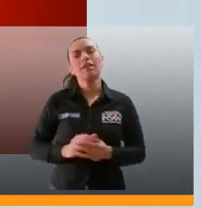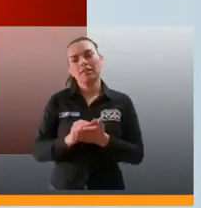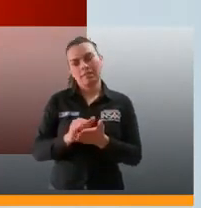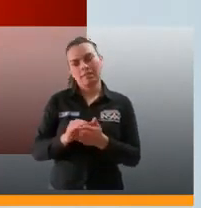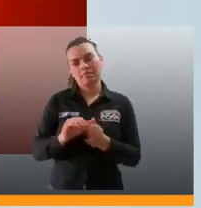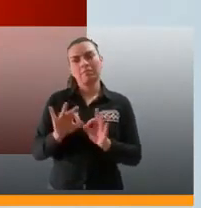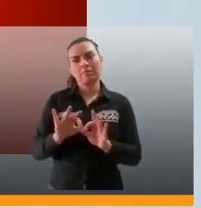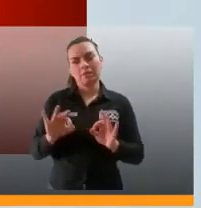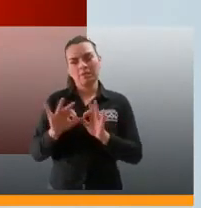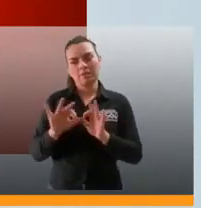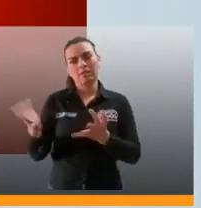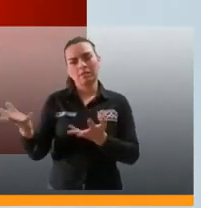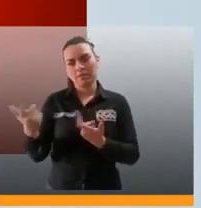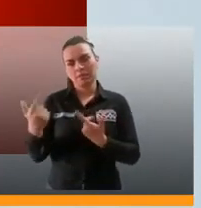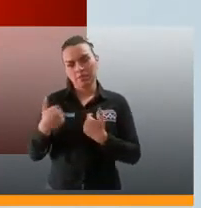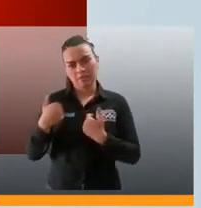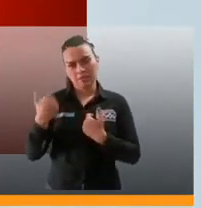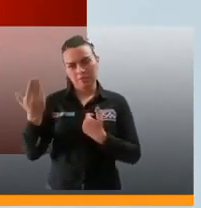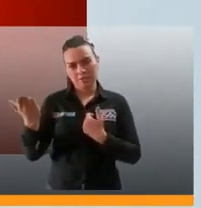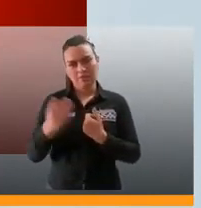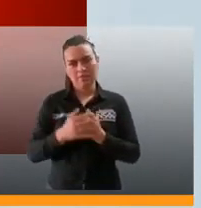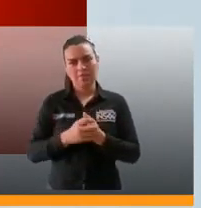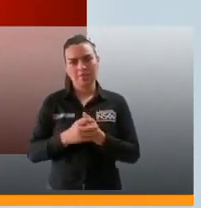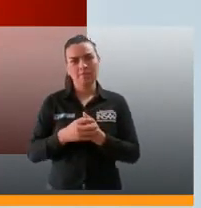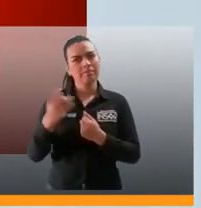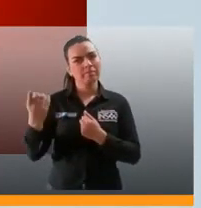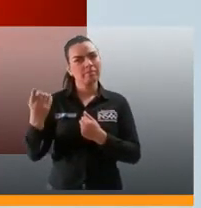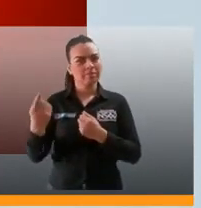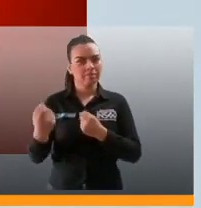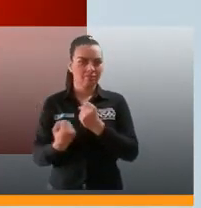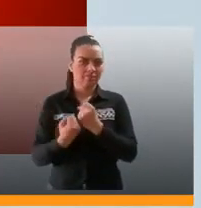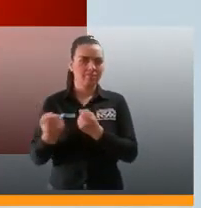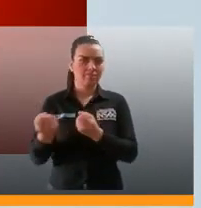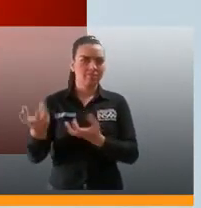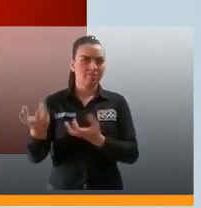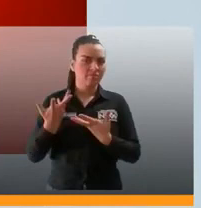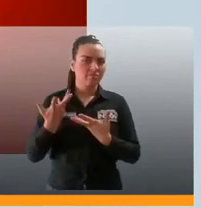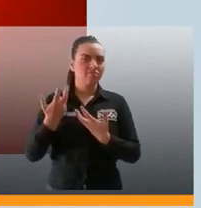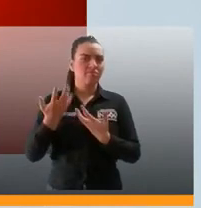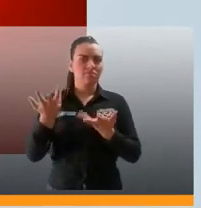escuchar los aportes que nos puede hacer Martín al respecto.